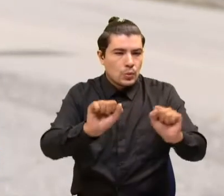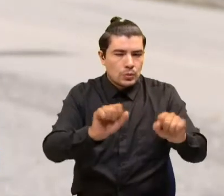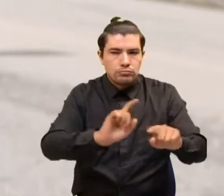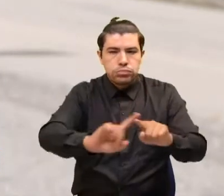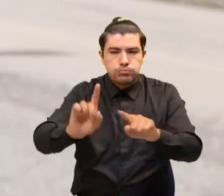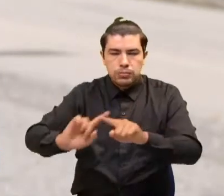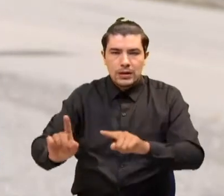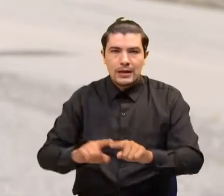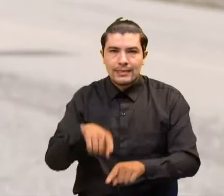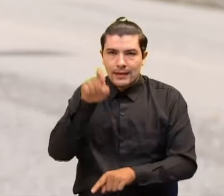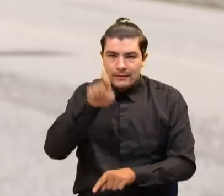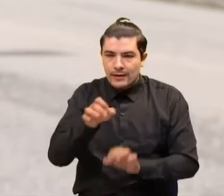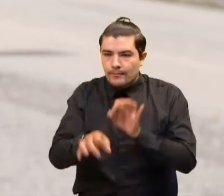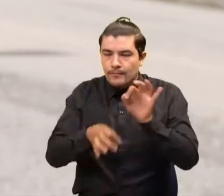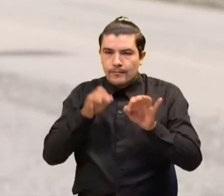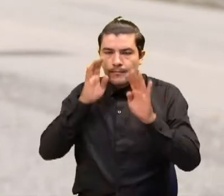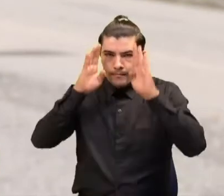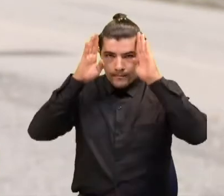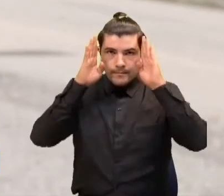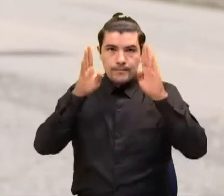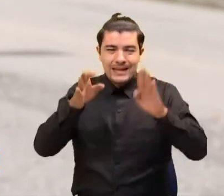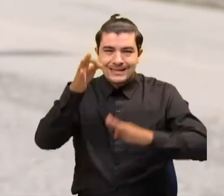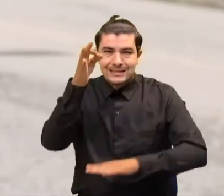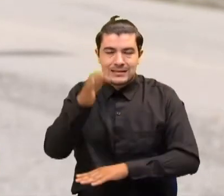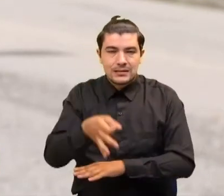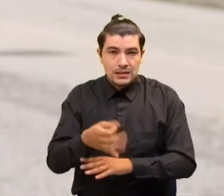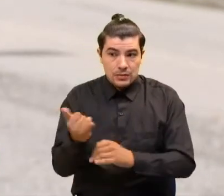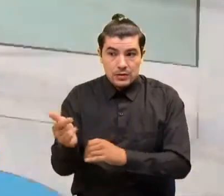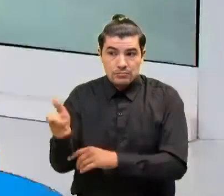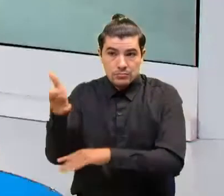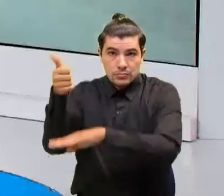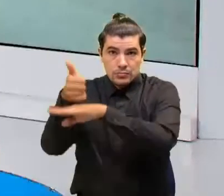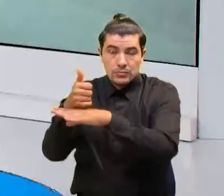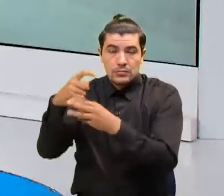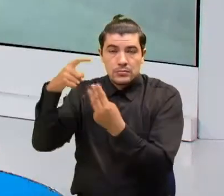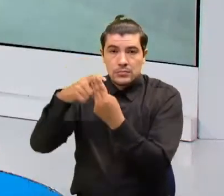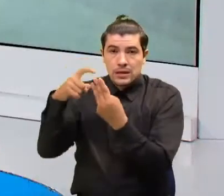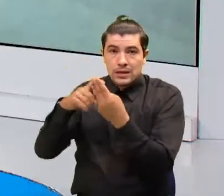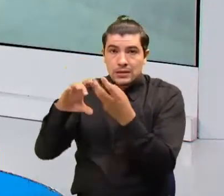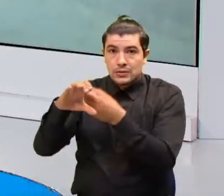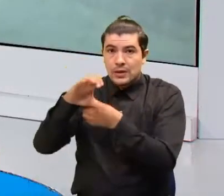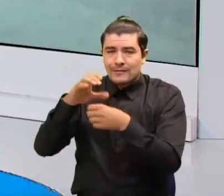Bueno, muy bien, esas son las recomendaciones por parte de la Inspección de Tránsito y Transporte de